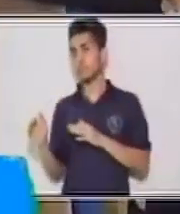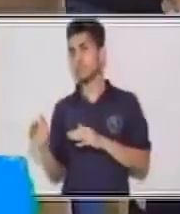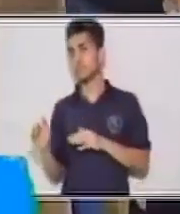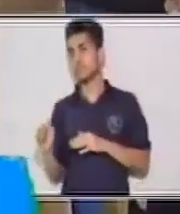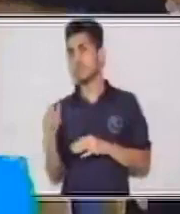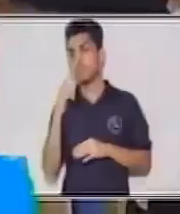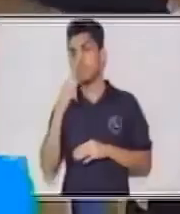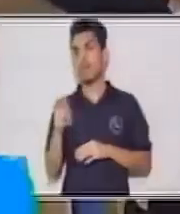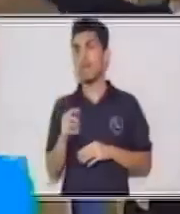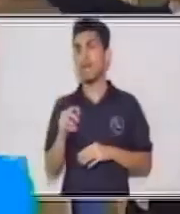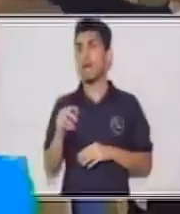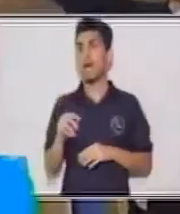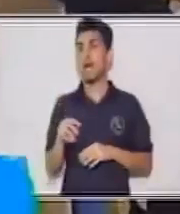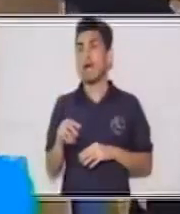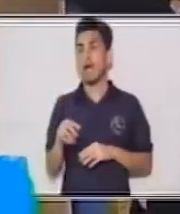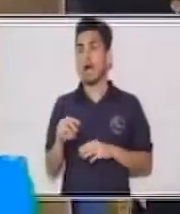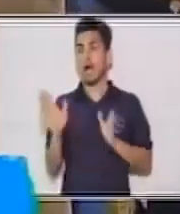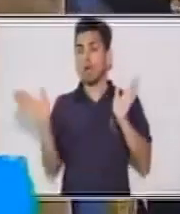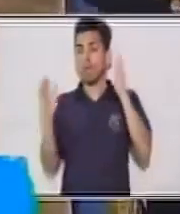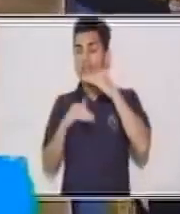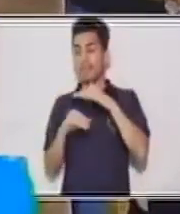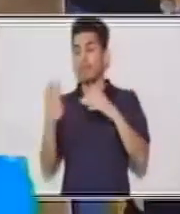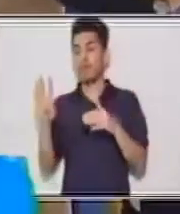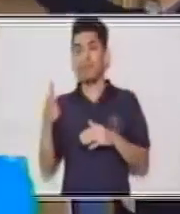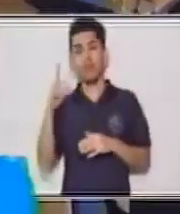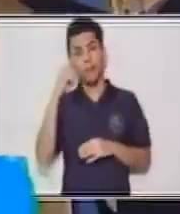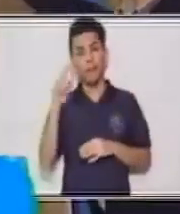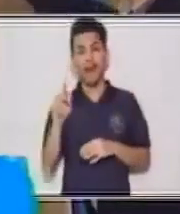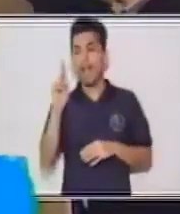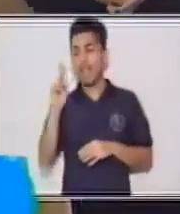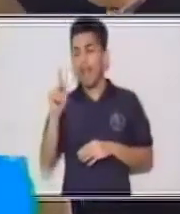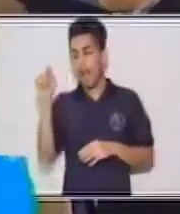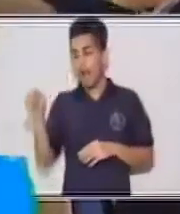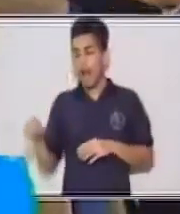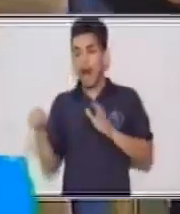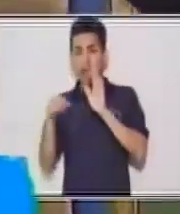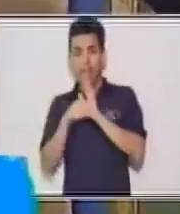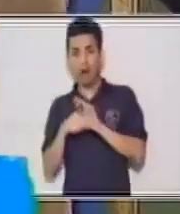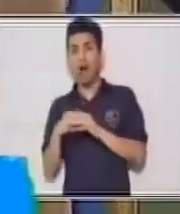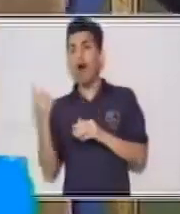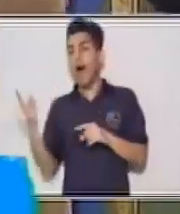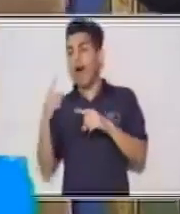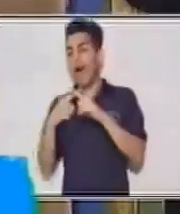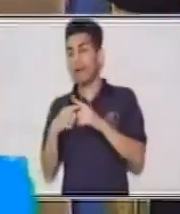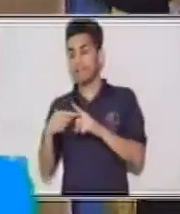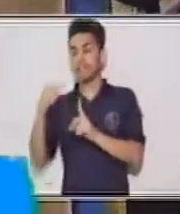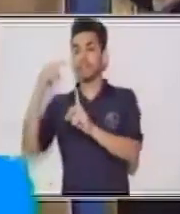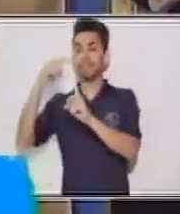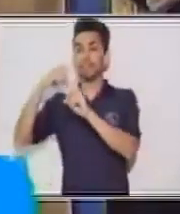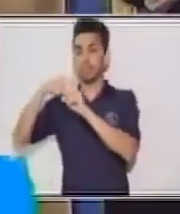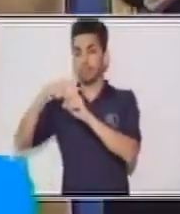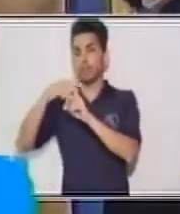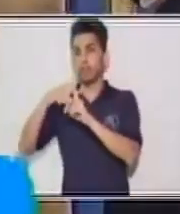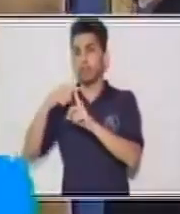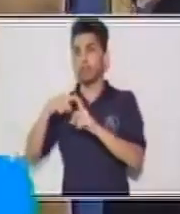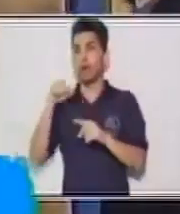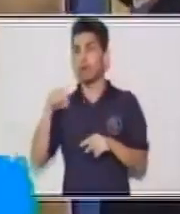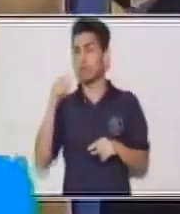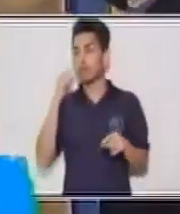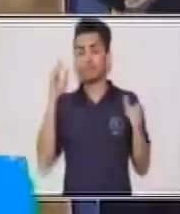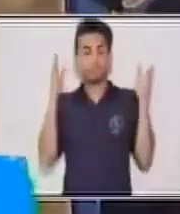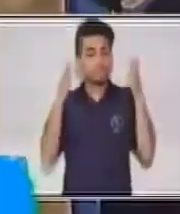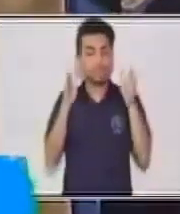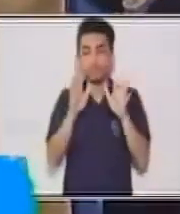por la y negativa, van a ver x positivo y y negativo. Pero como les decía, nos vamos a enfocar directamente en